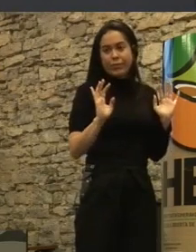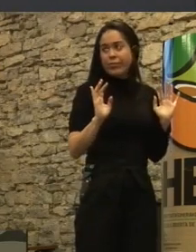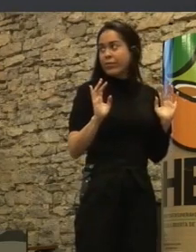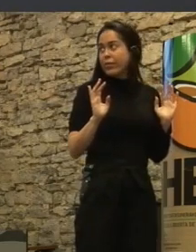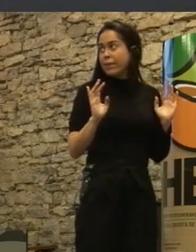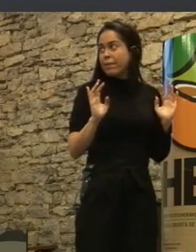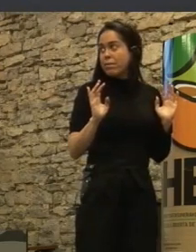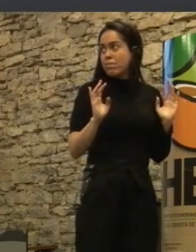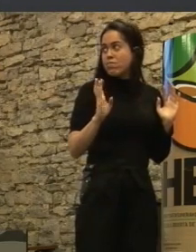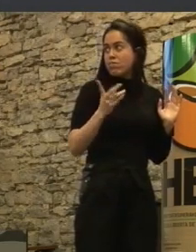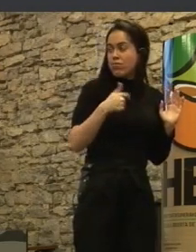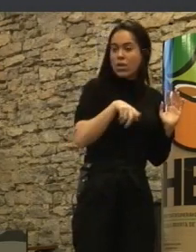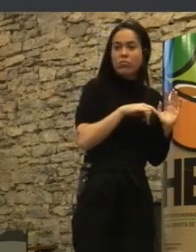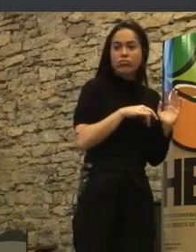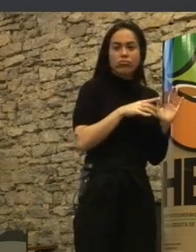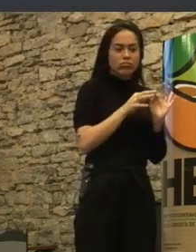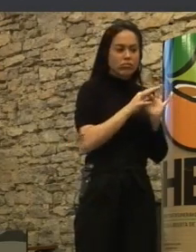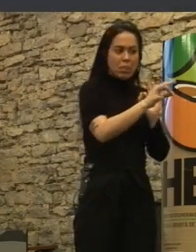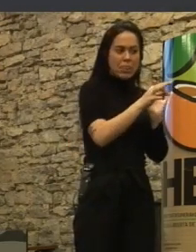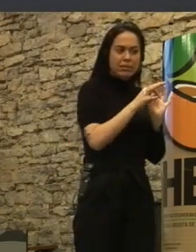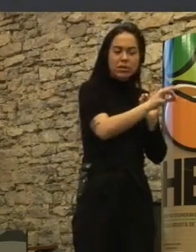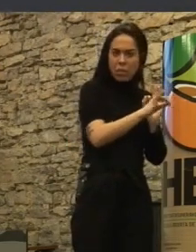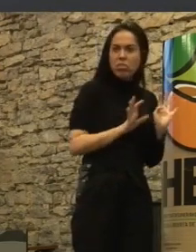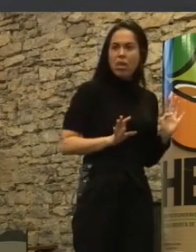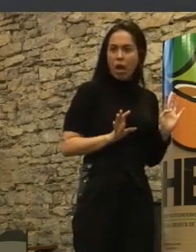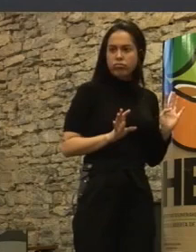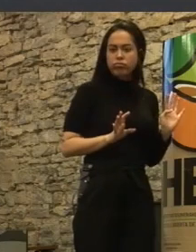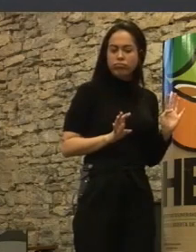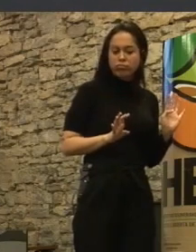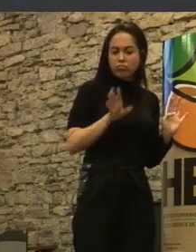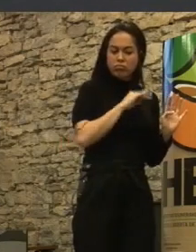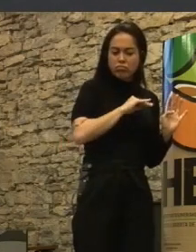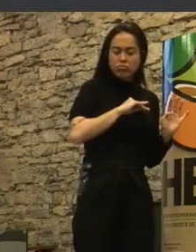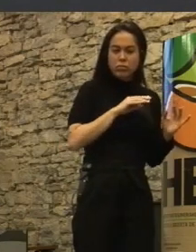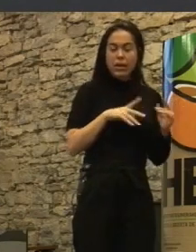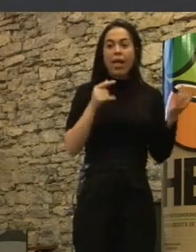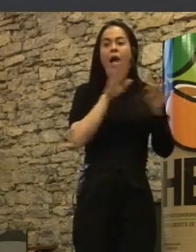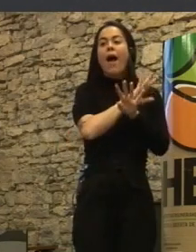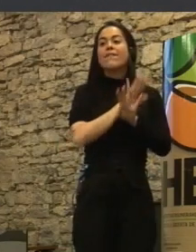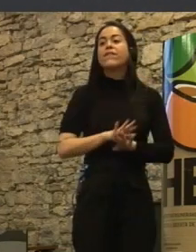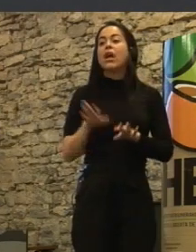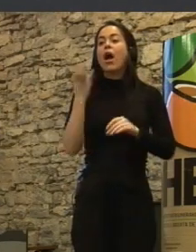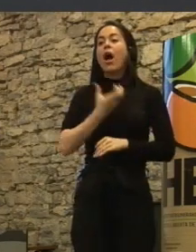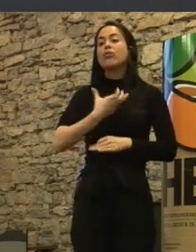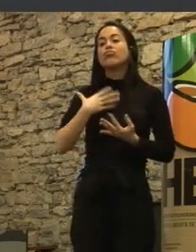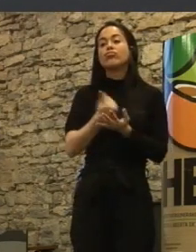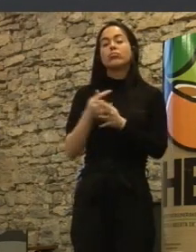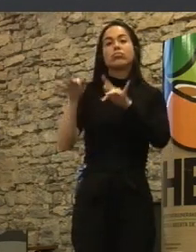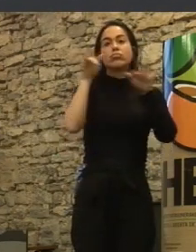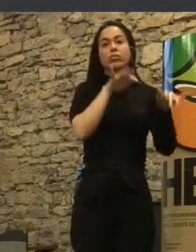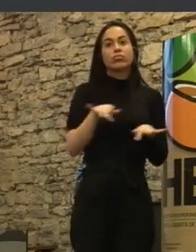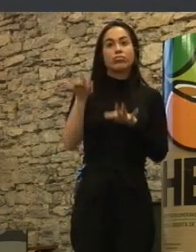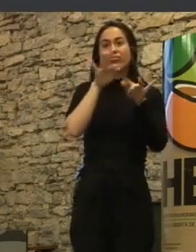rayo de una distancia máxima de X, y convenció a todos los ayuntamientos, las escuelas y